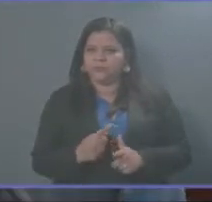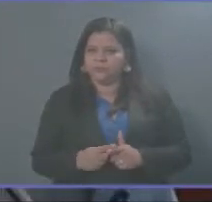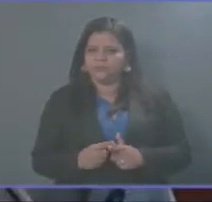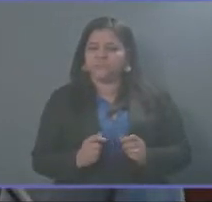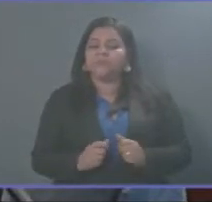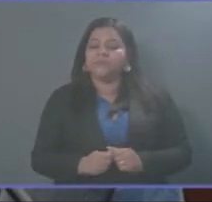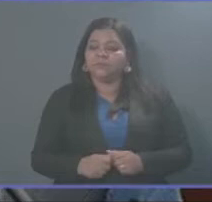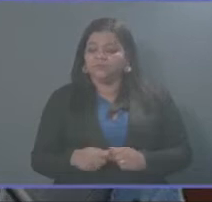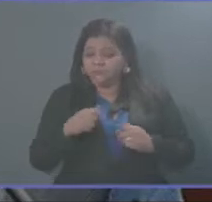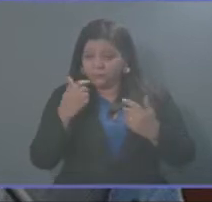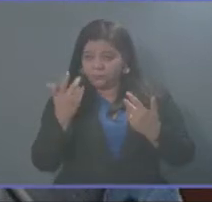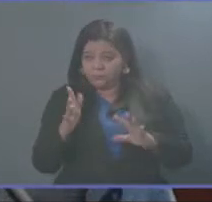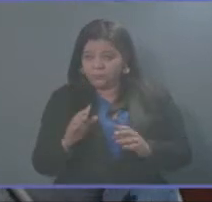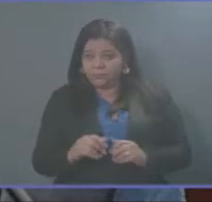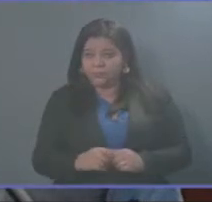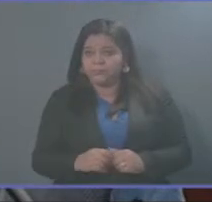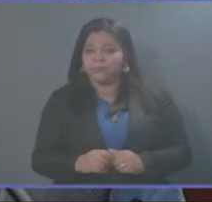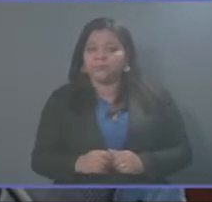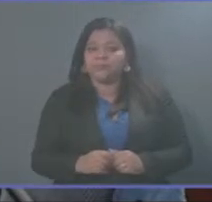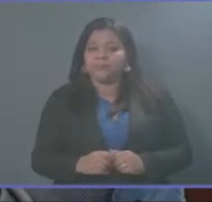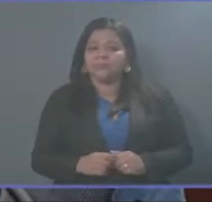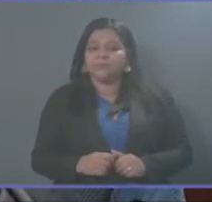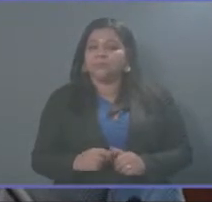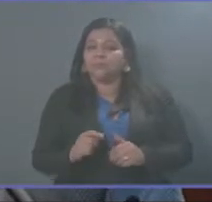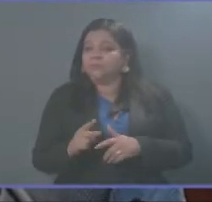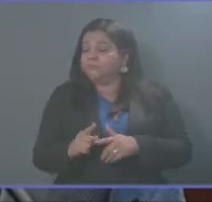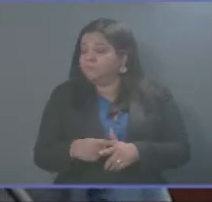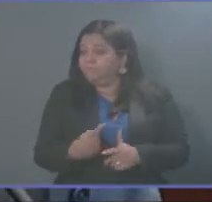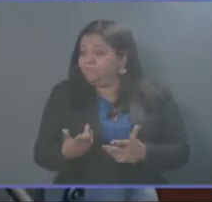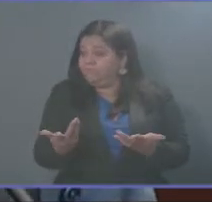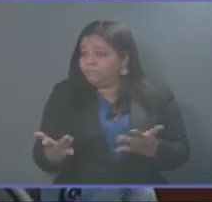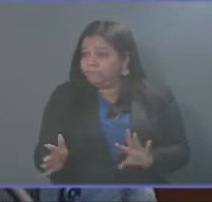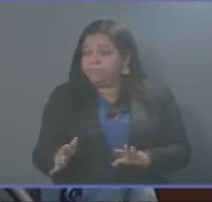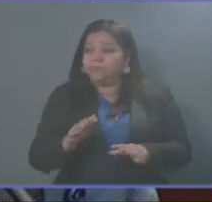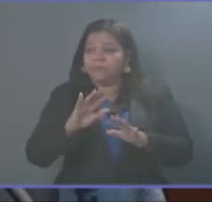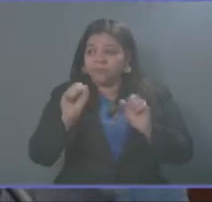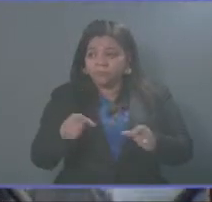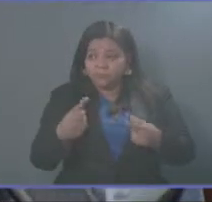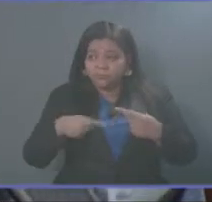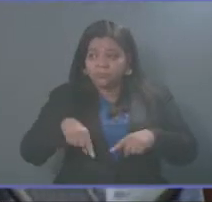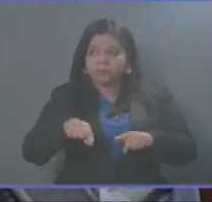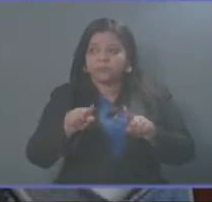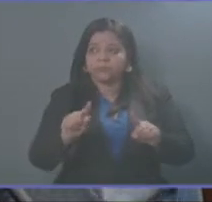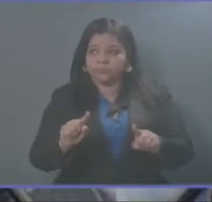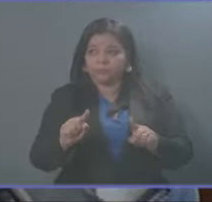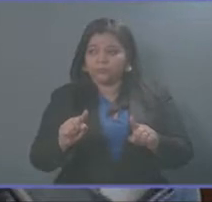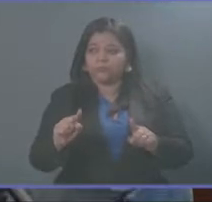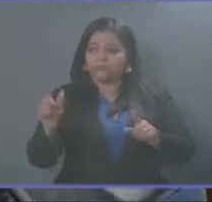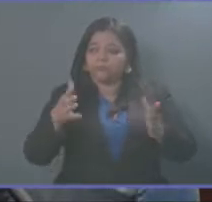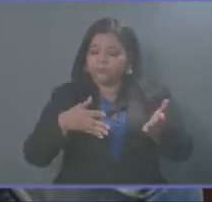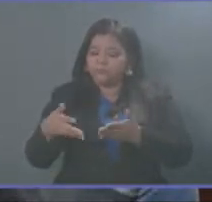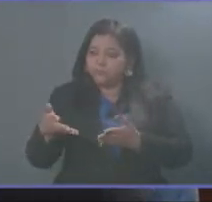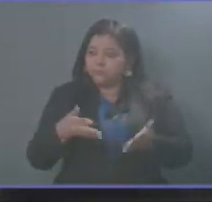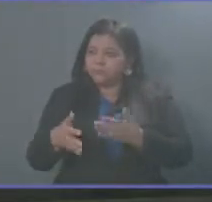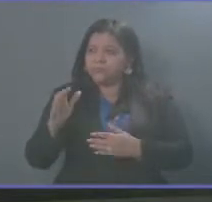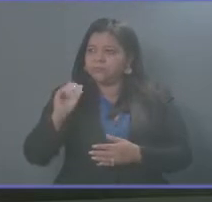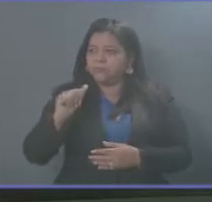reforma paramétrica del sistema de pensiones en el que se mantendrá el negocio de las